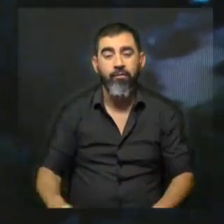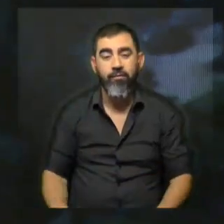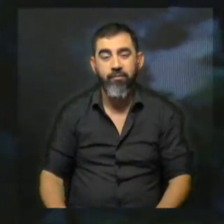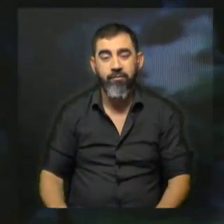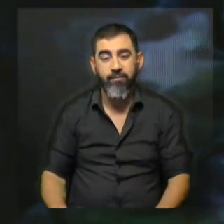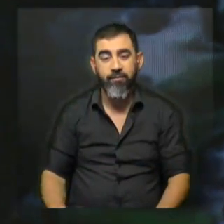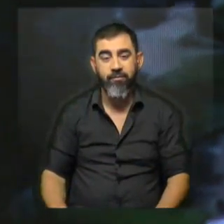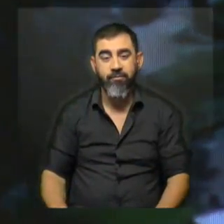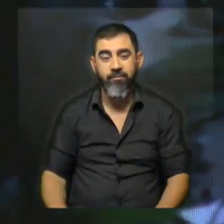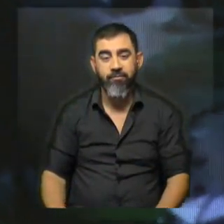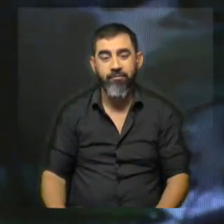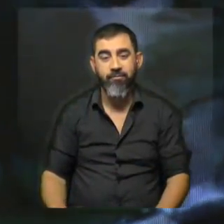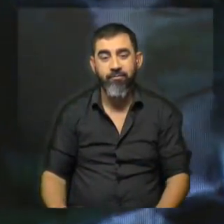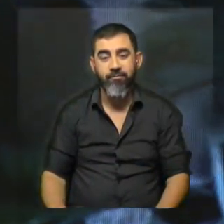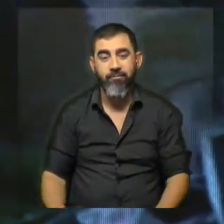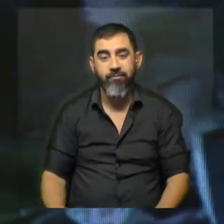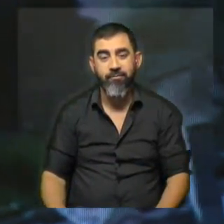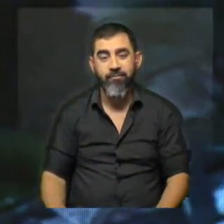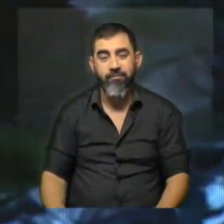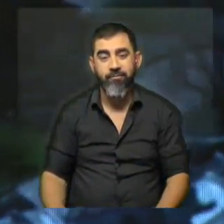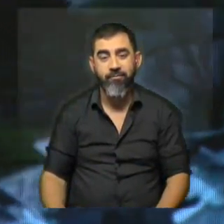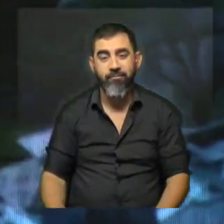que. No me enfoques.